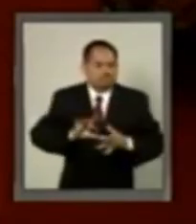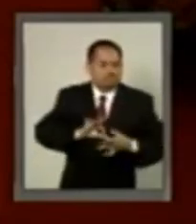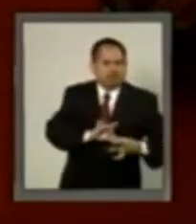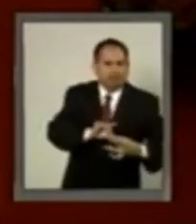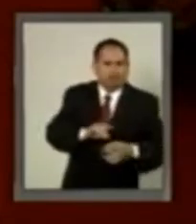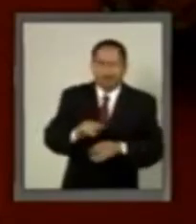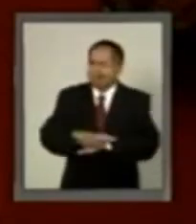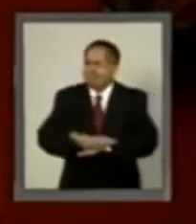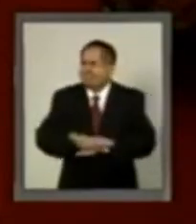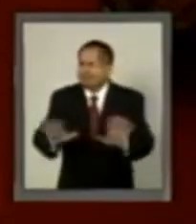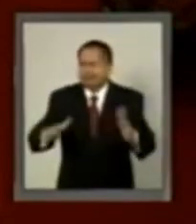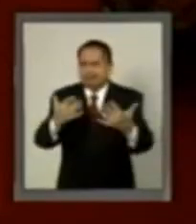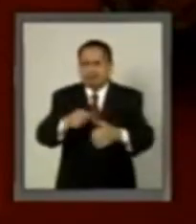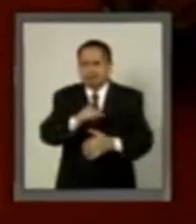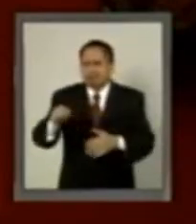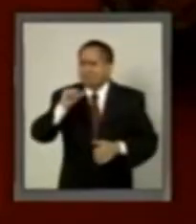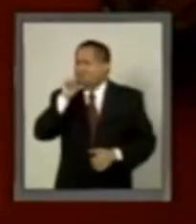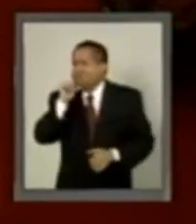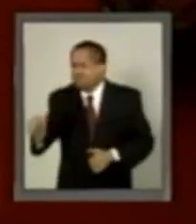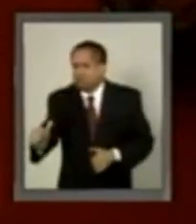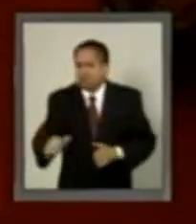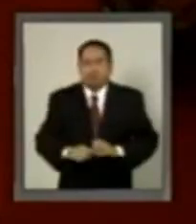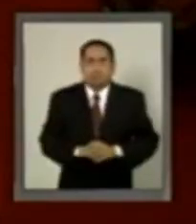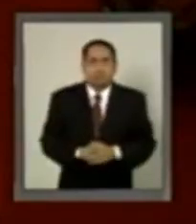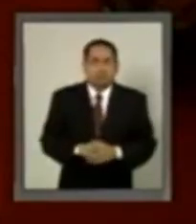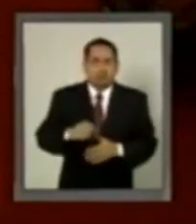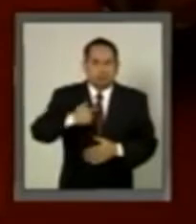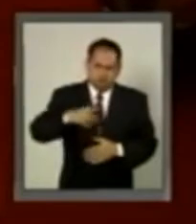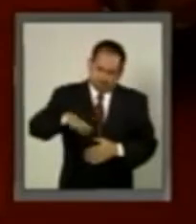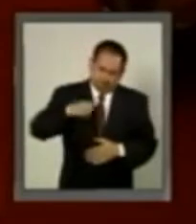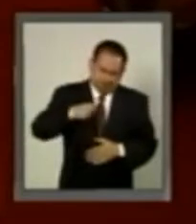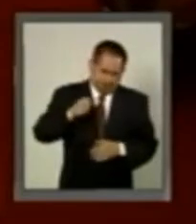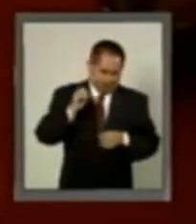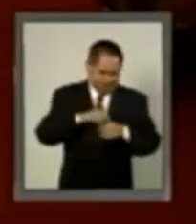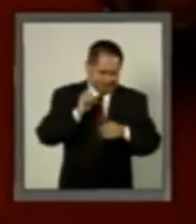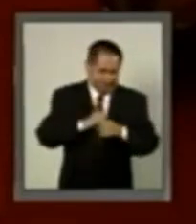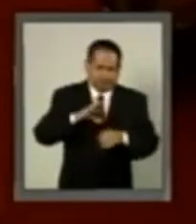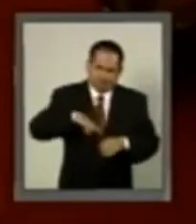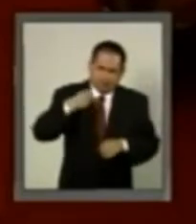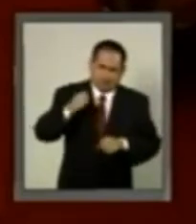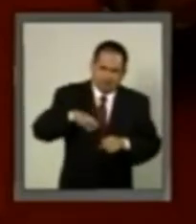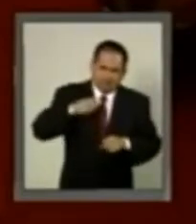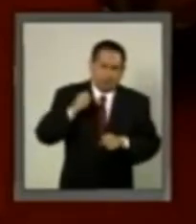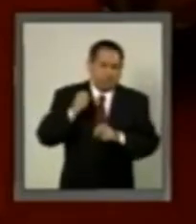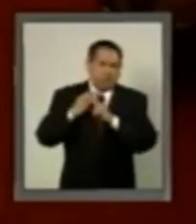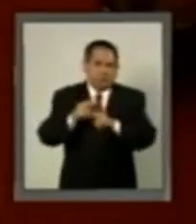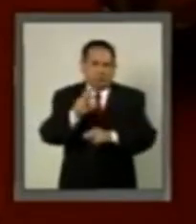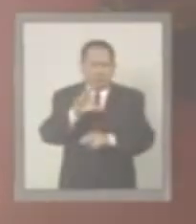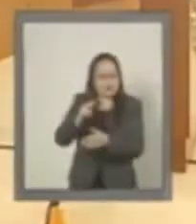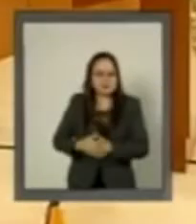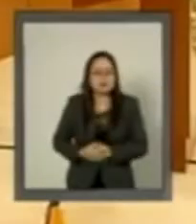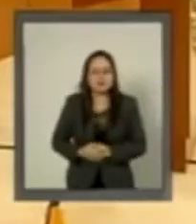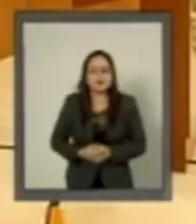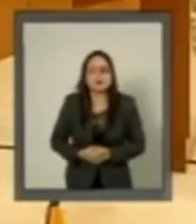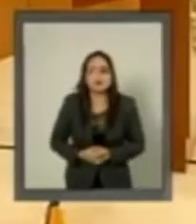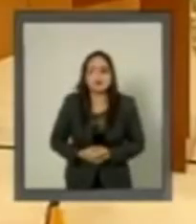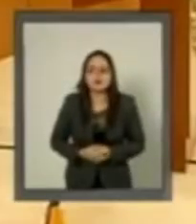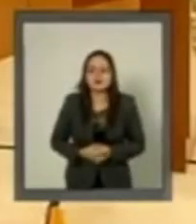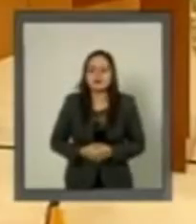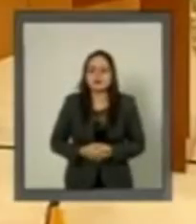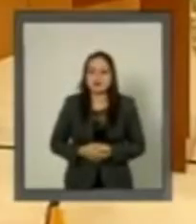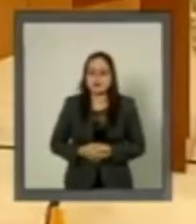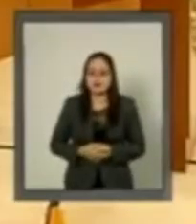es que el gobierno anterior, ¿no?, pensando que todavía están iniciando el sexenio, pues no es la mejor práctica. Lo que cada persona que